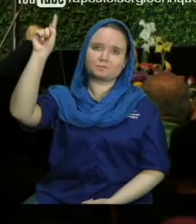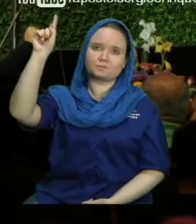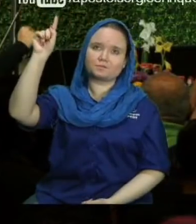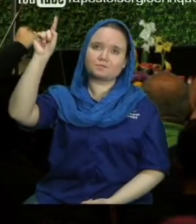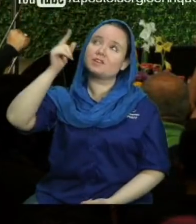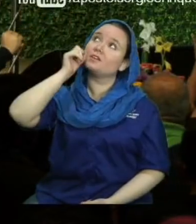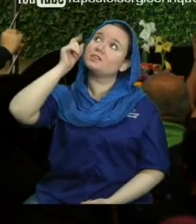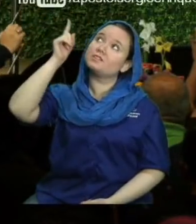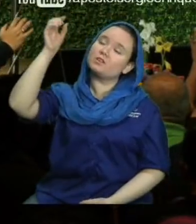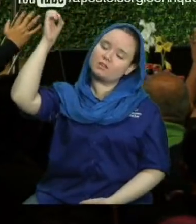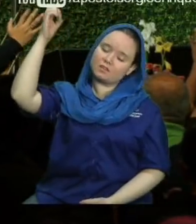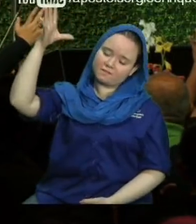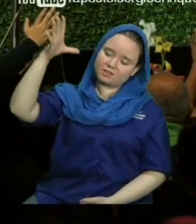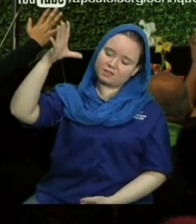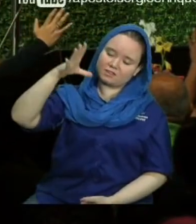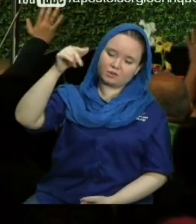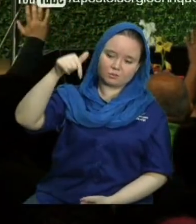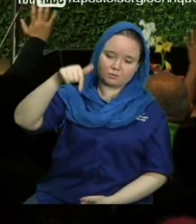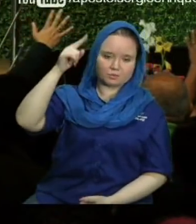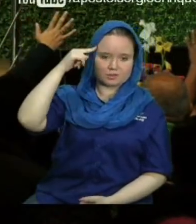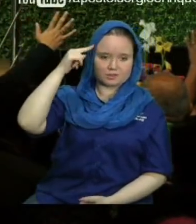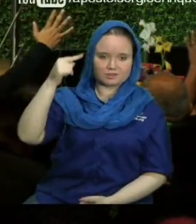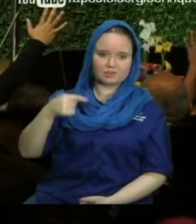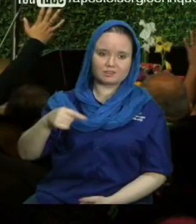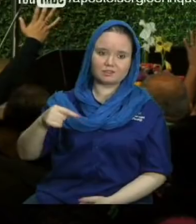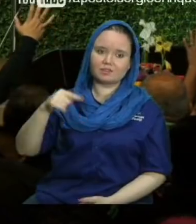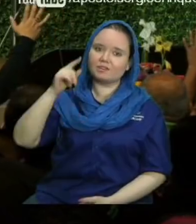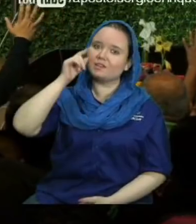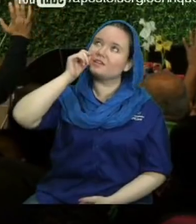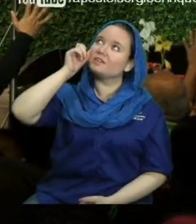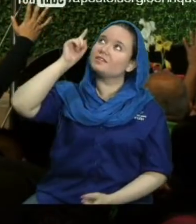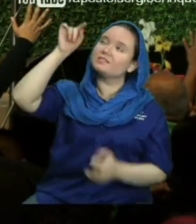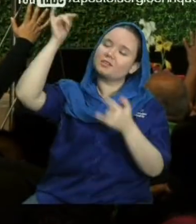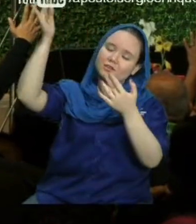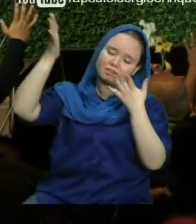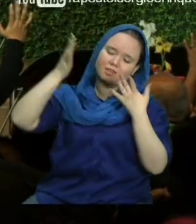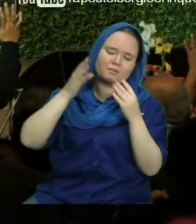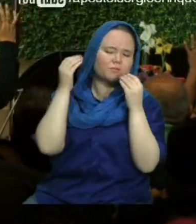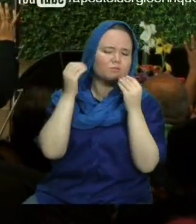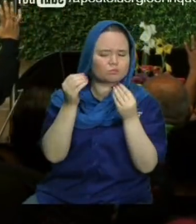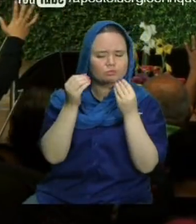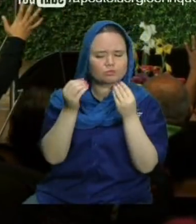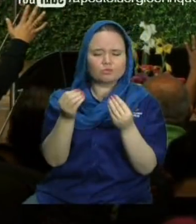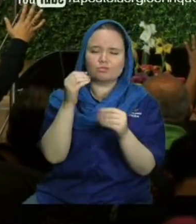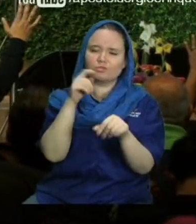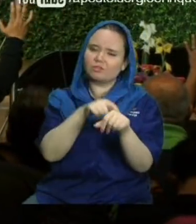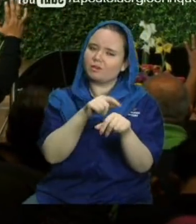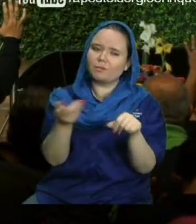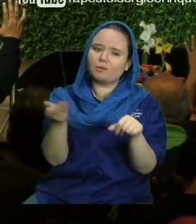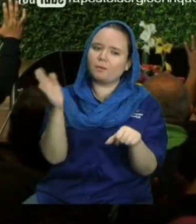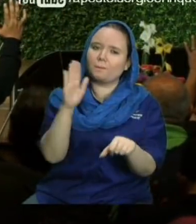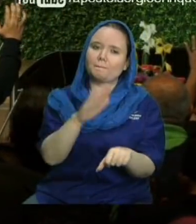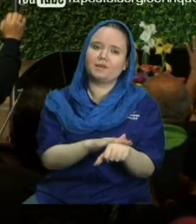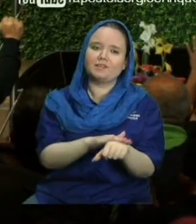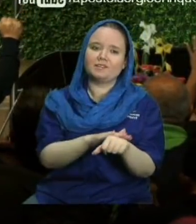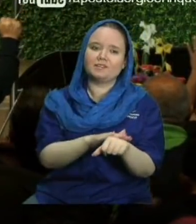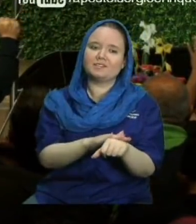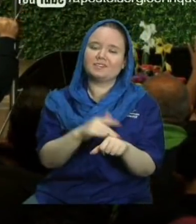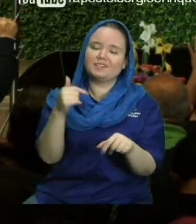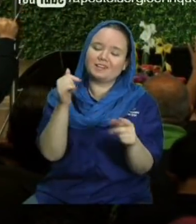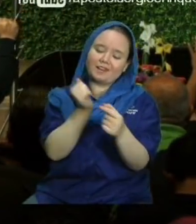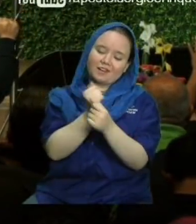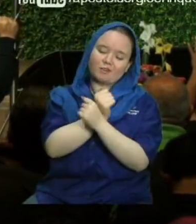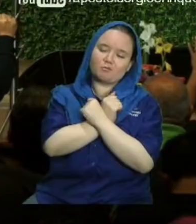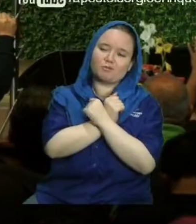Te bendigo, Señor, por este día. Concédeme muchos más, por favor, en amor, en